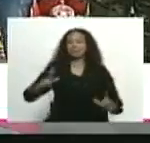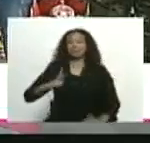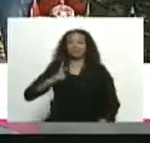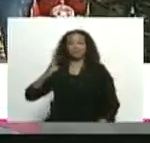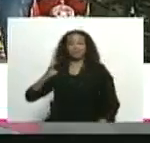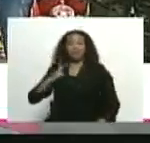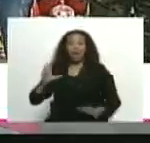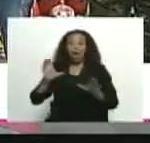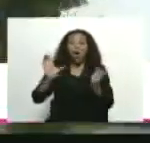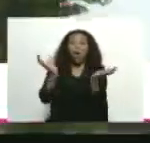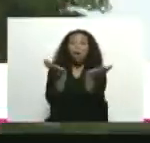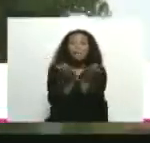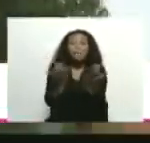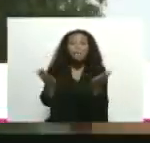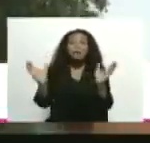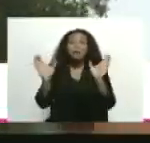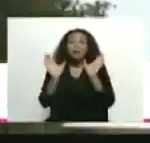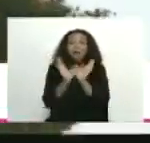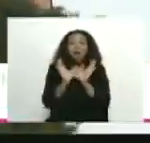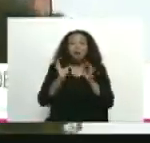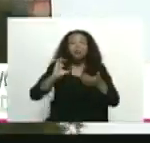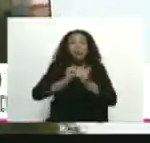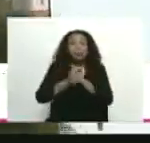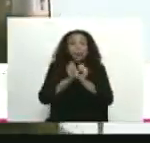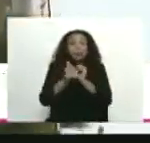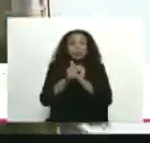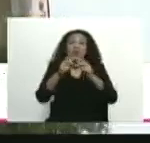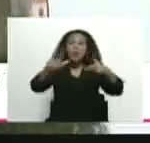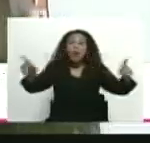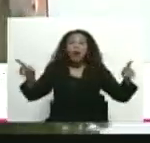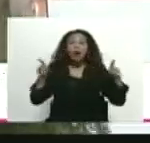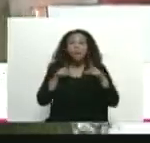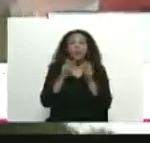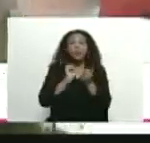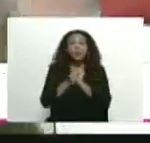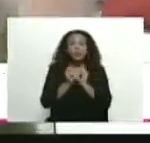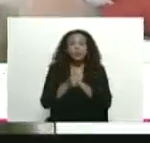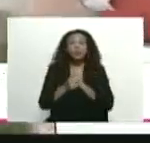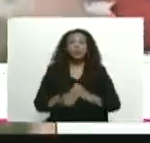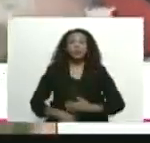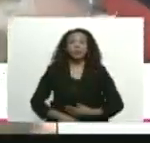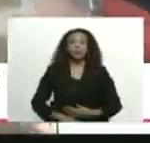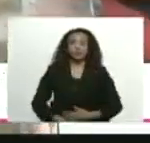complejo deportivo más importante en el campo educativo.